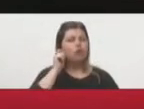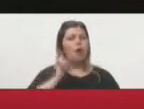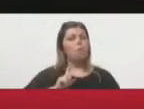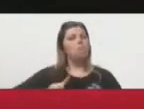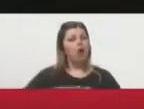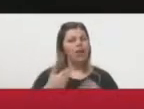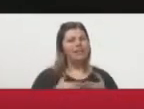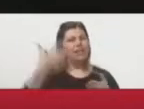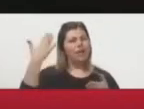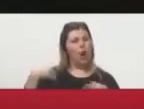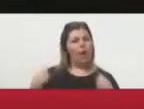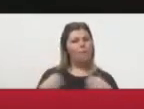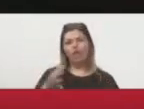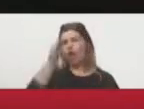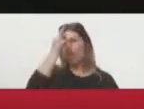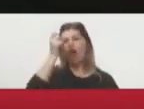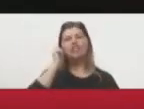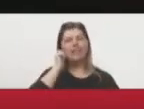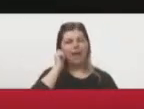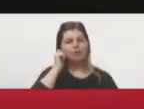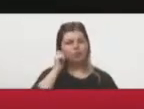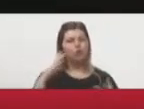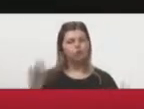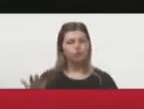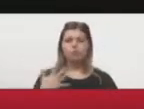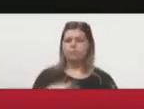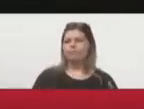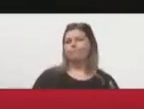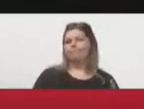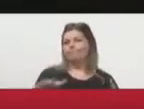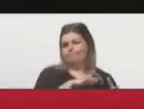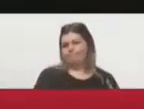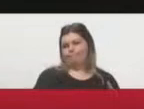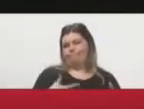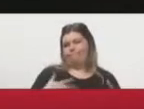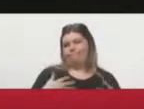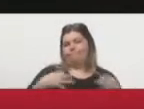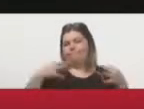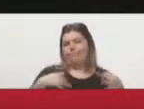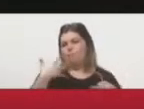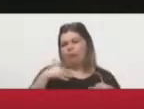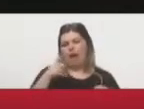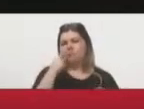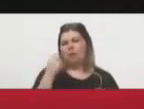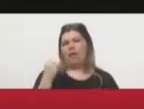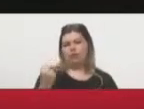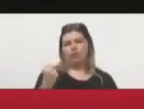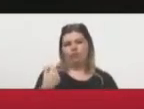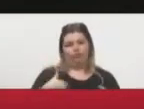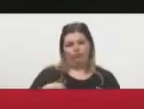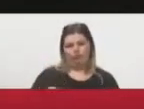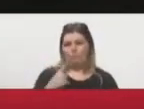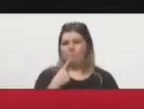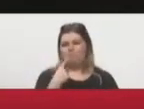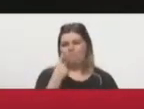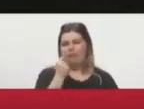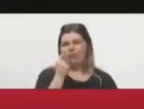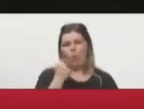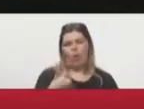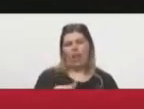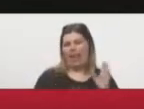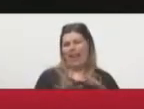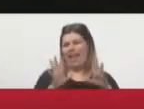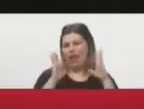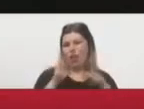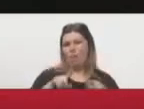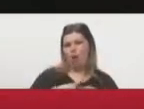desde que tiene 12. Y en un ambiente, obviamente, muy patriarcal y muy masculino, como es la política, ¿no? Y